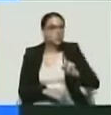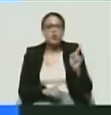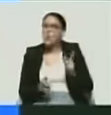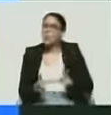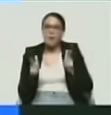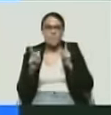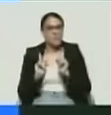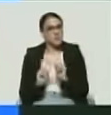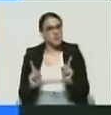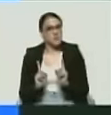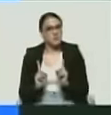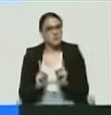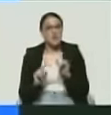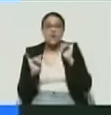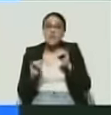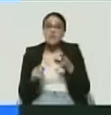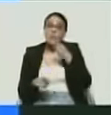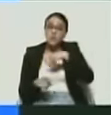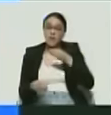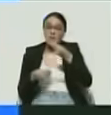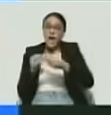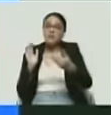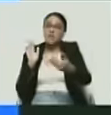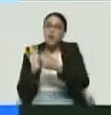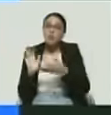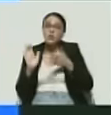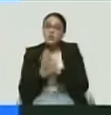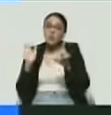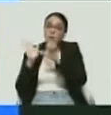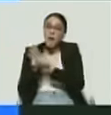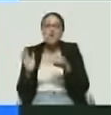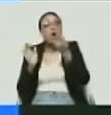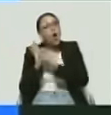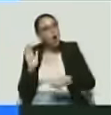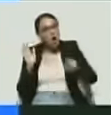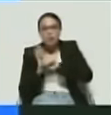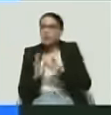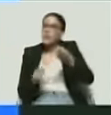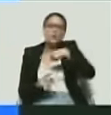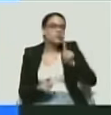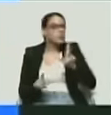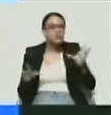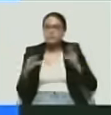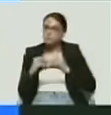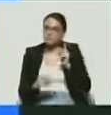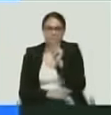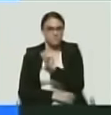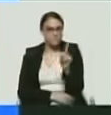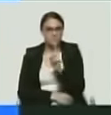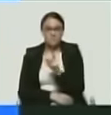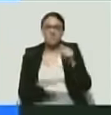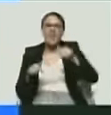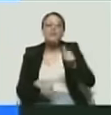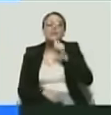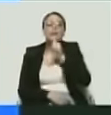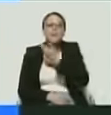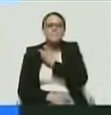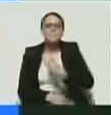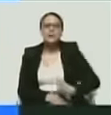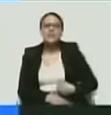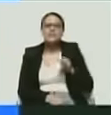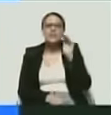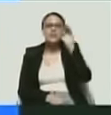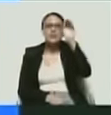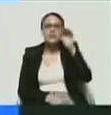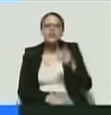Y otra violación flagrante de la Constitución no la vamos a tolerar. Aquí el presidente de la República será el